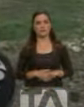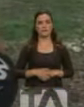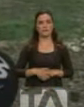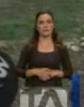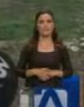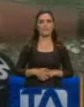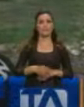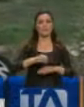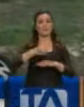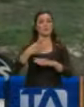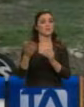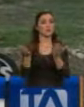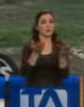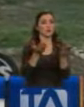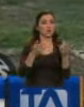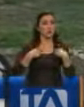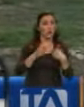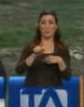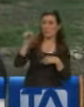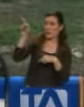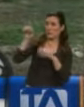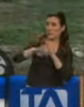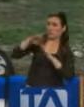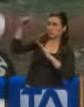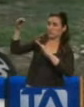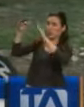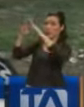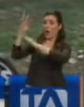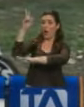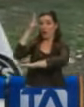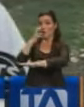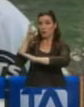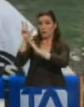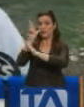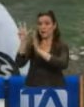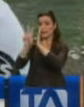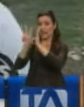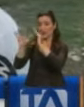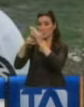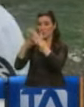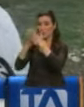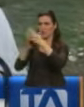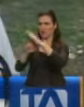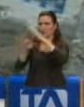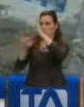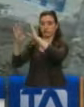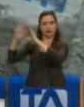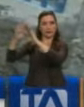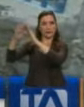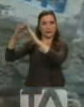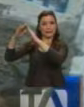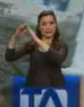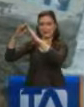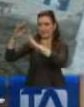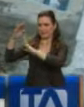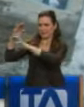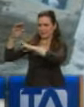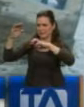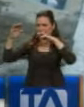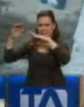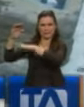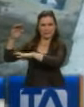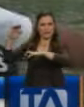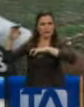perdido muchas cosas y yo vengo de arriba del hotel. Allá mismo, ya mismo se está escarbando por debajo, ya mismo se saca todo lo